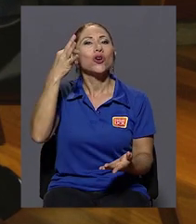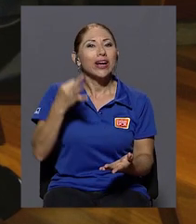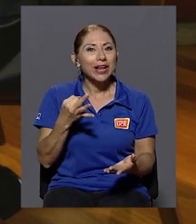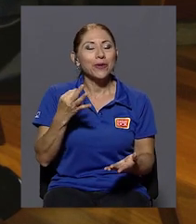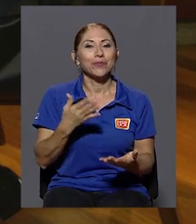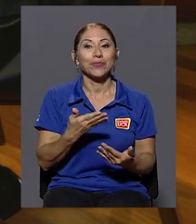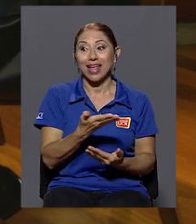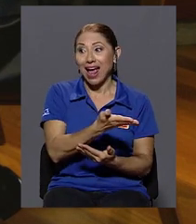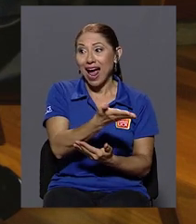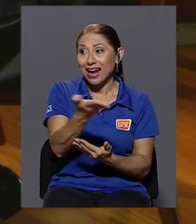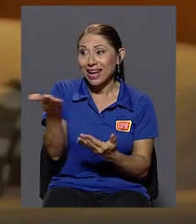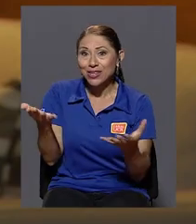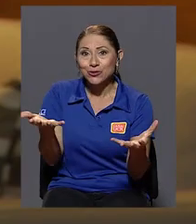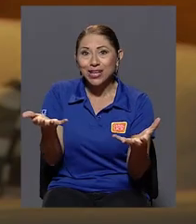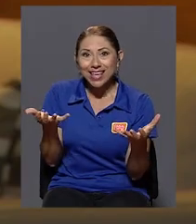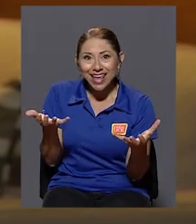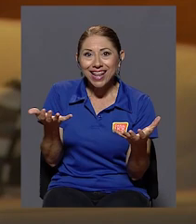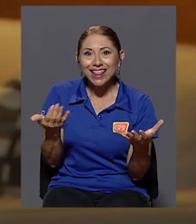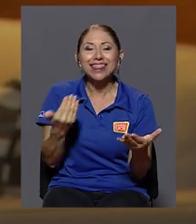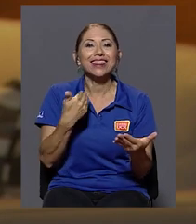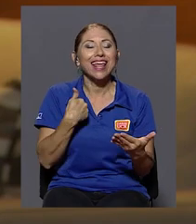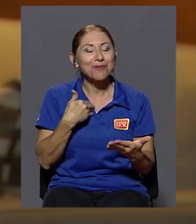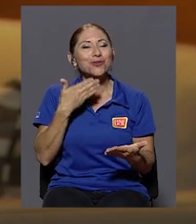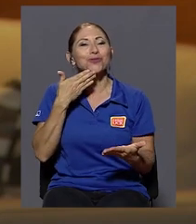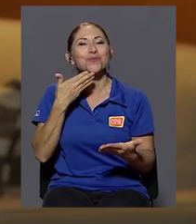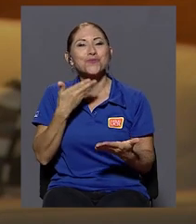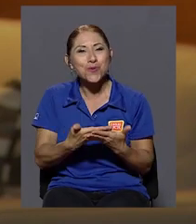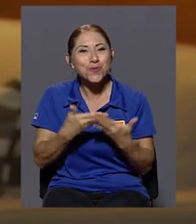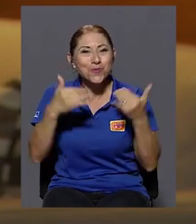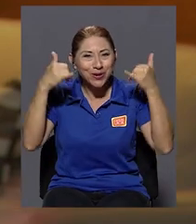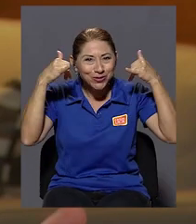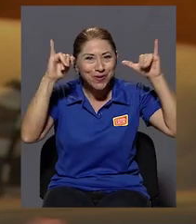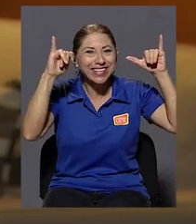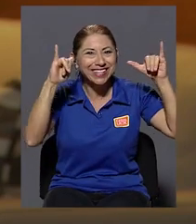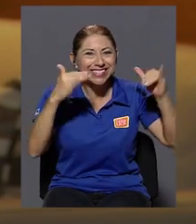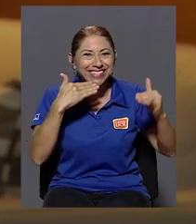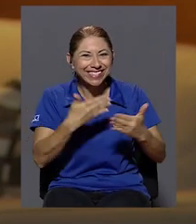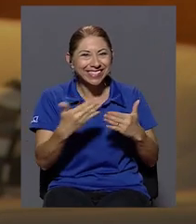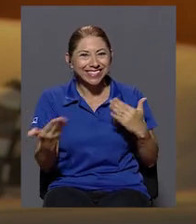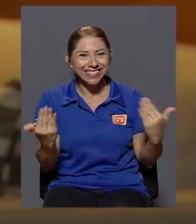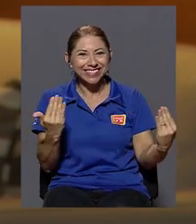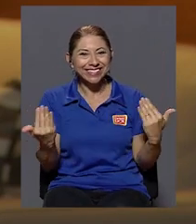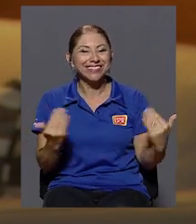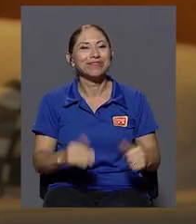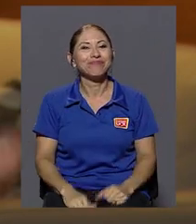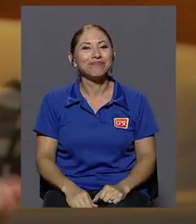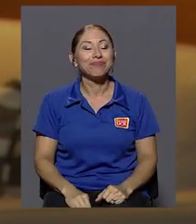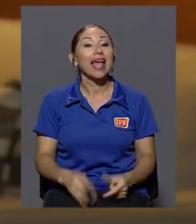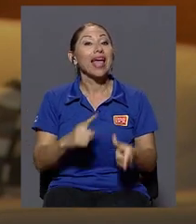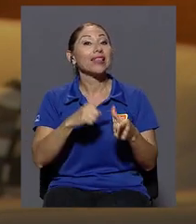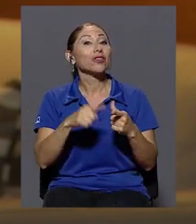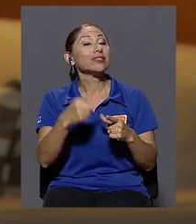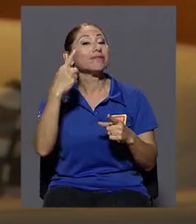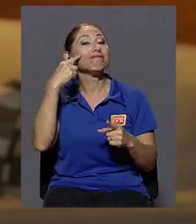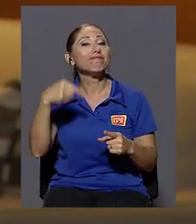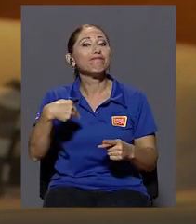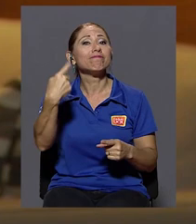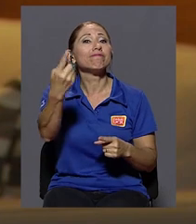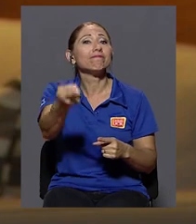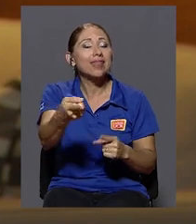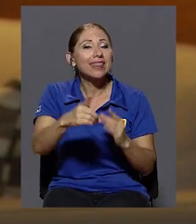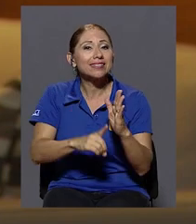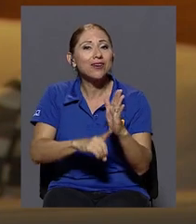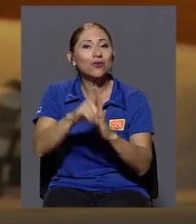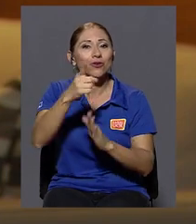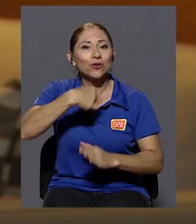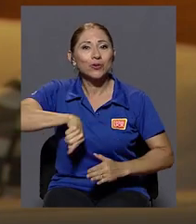entre aquellos que quieren, tenemos muy buenos bueyes. De manera que en el horizonte del desarrollo